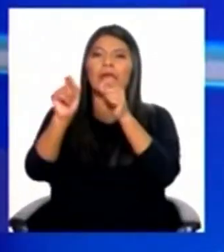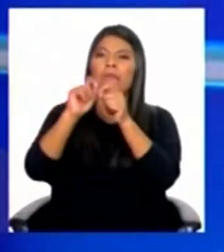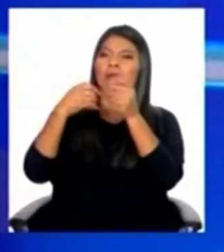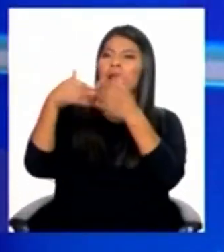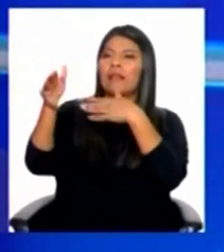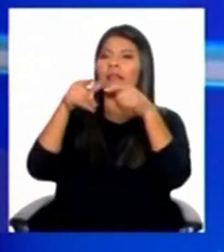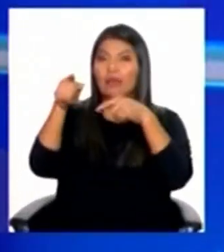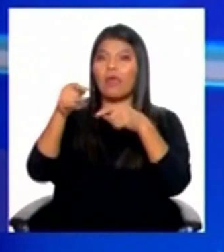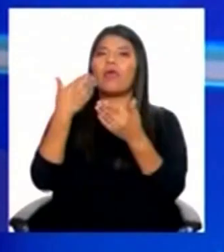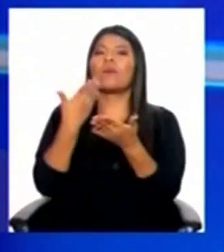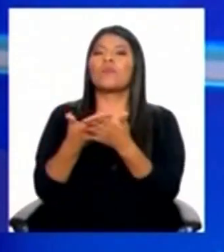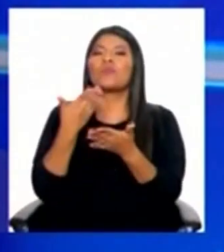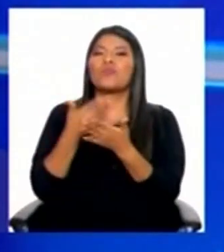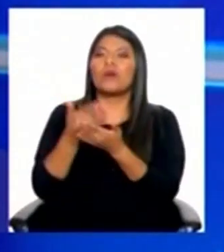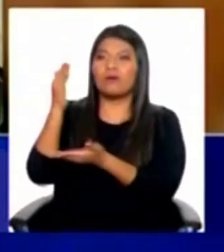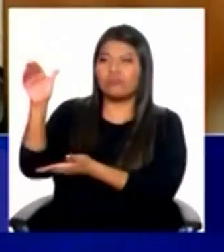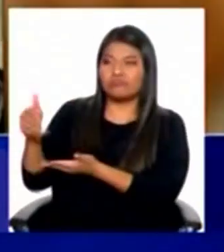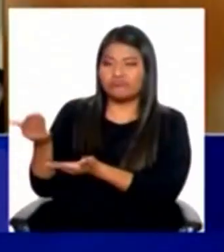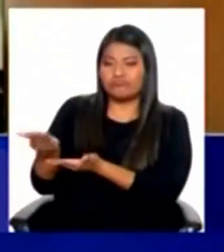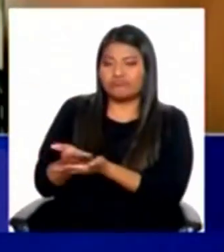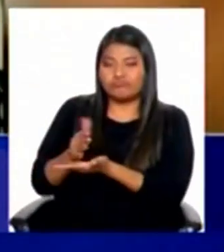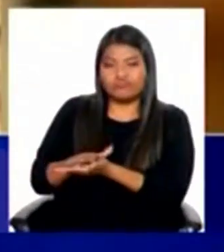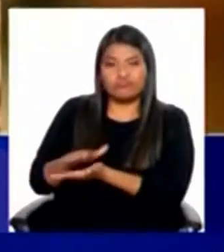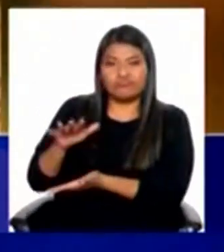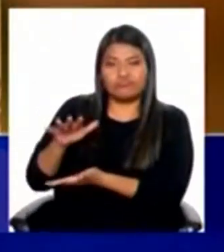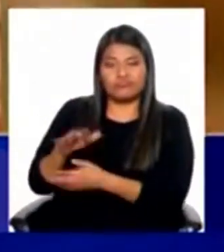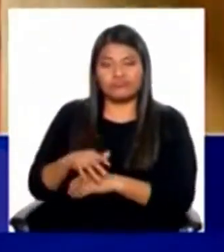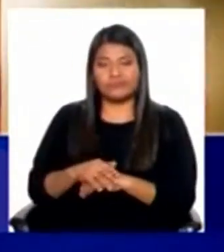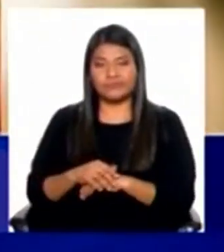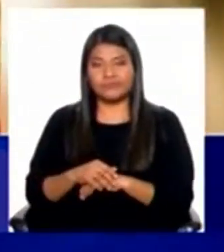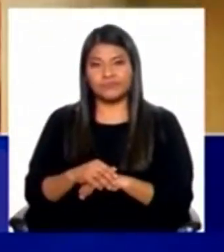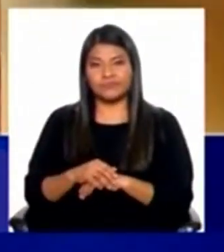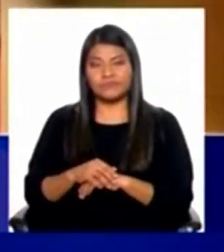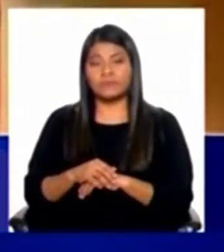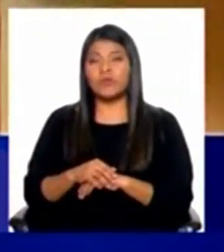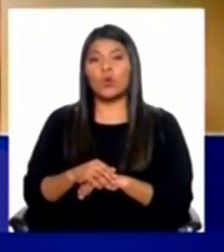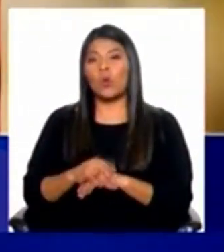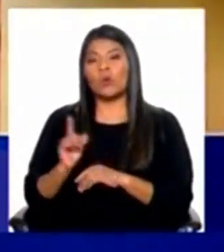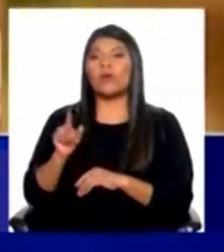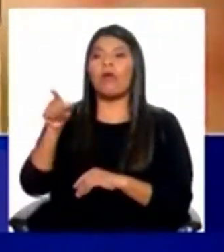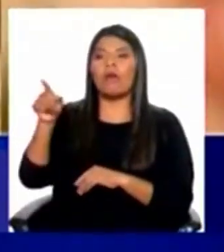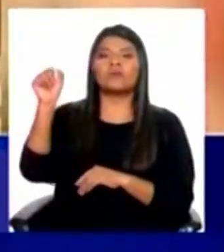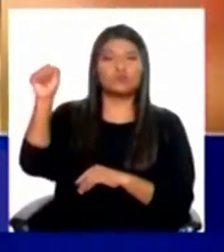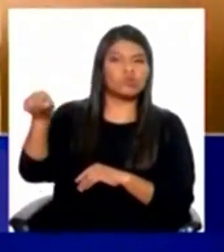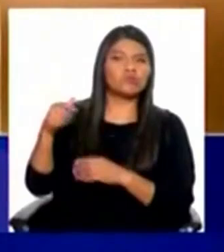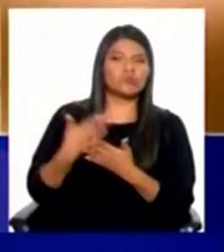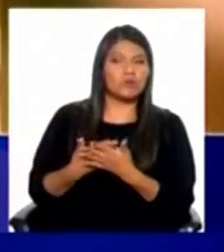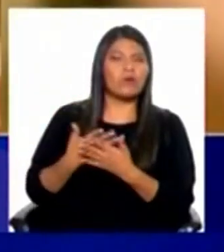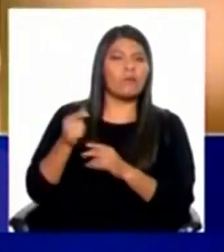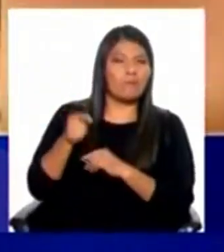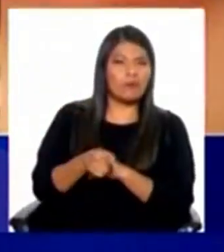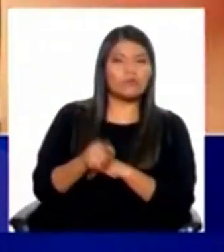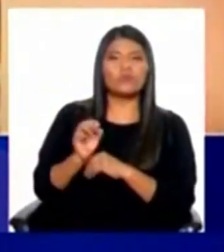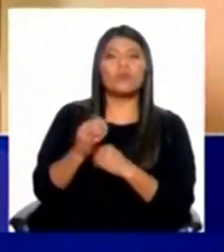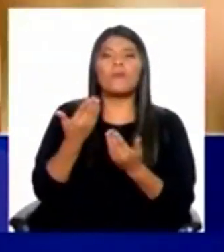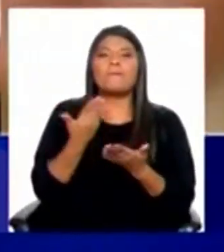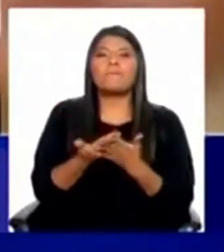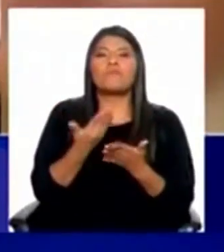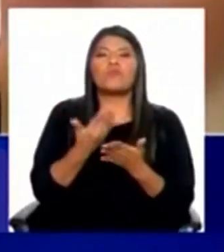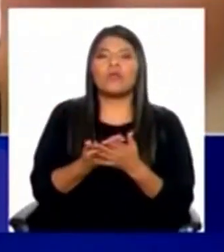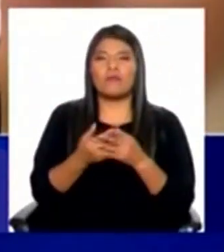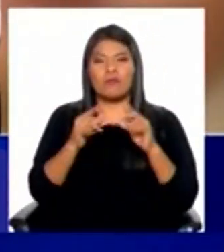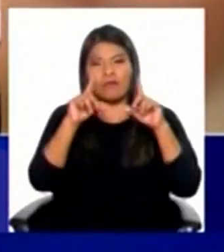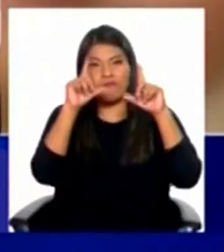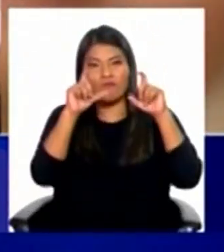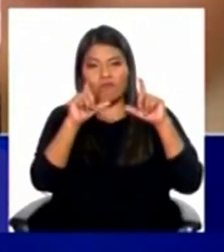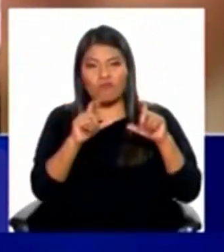a la chica con la que se encuentra ahora mismo en investigación. No se trata simplemente de señalar que amerita la imposición de una detención